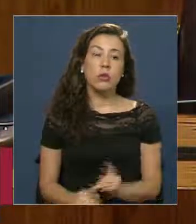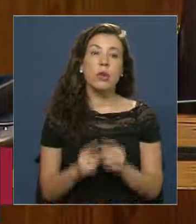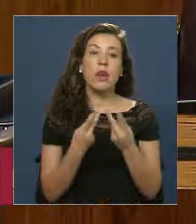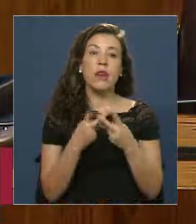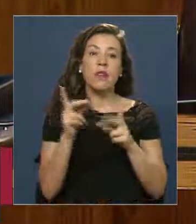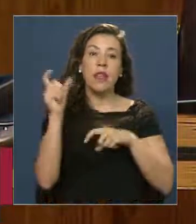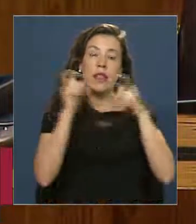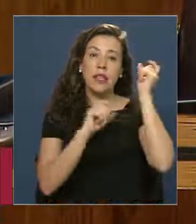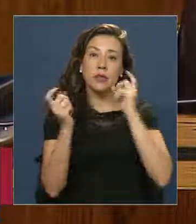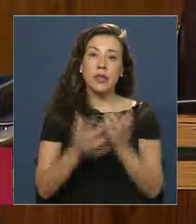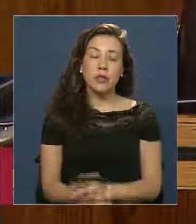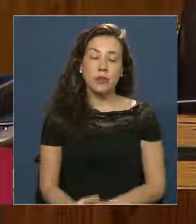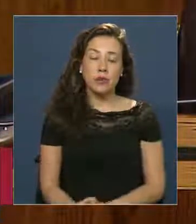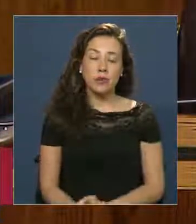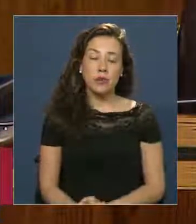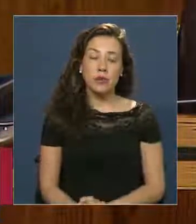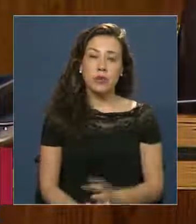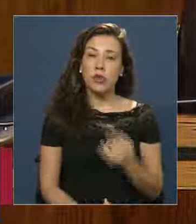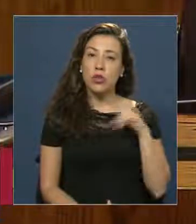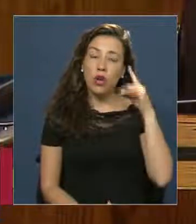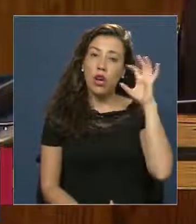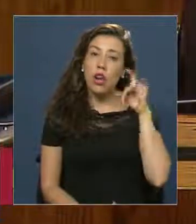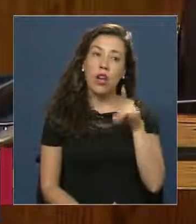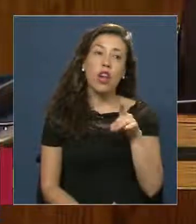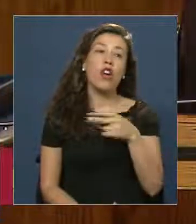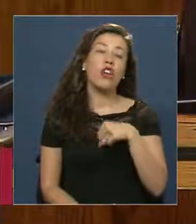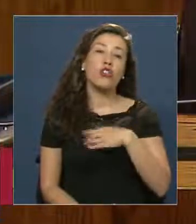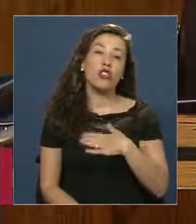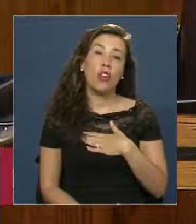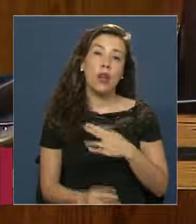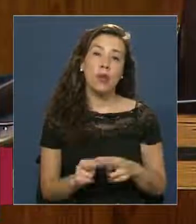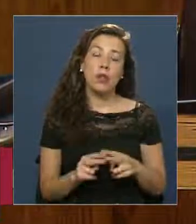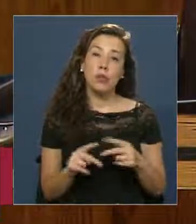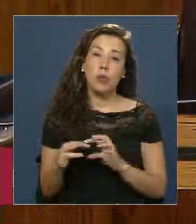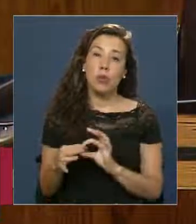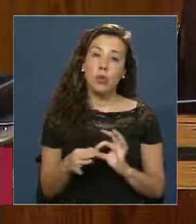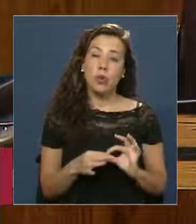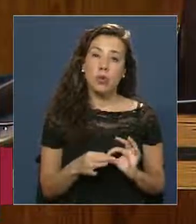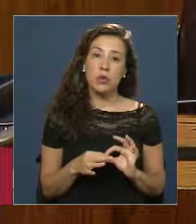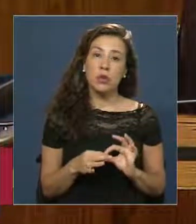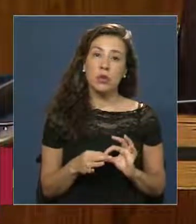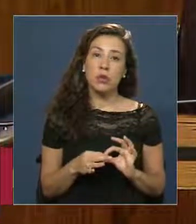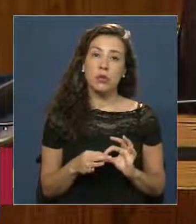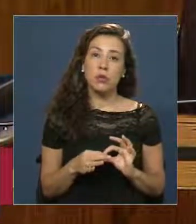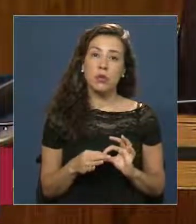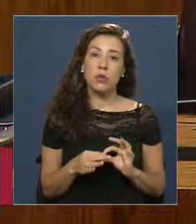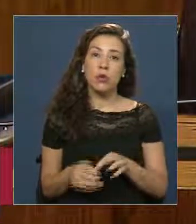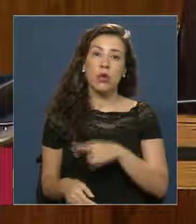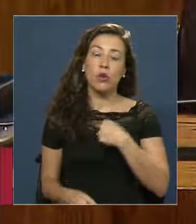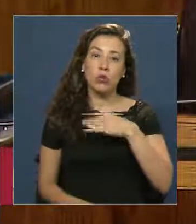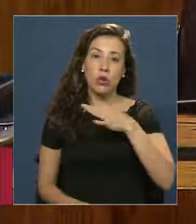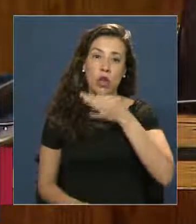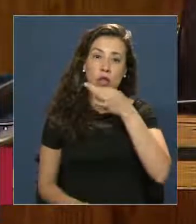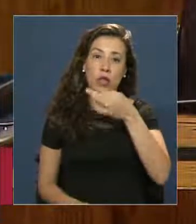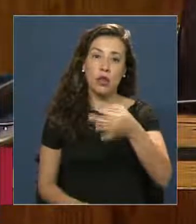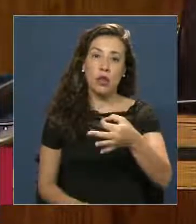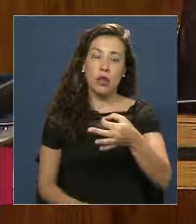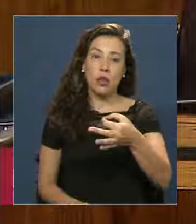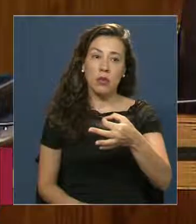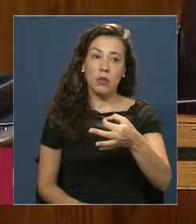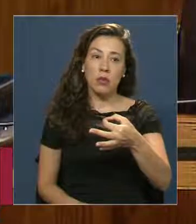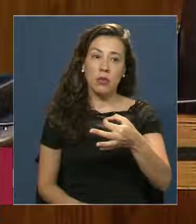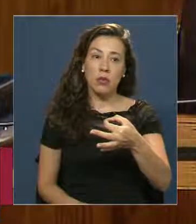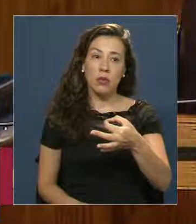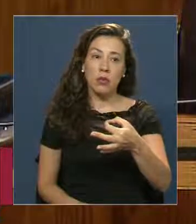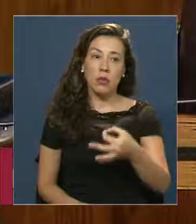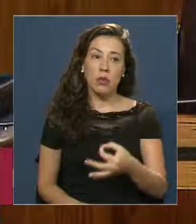de expresión. Yo no creo que eso sea lo que queramos. Por eso nosotros hemos planteado que terminó